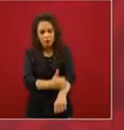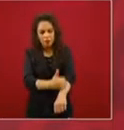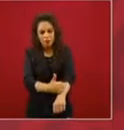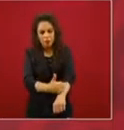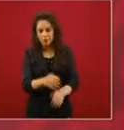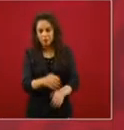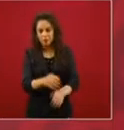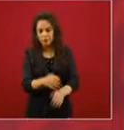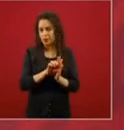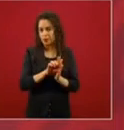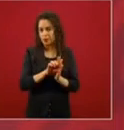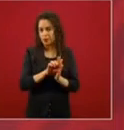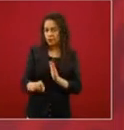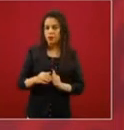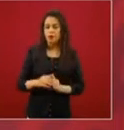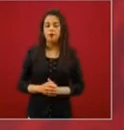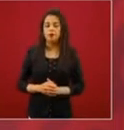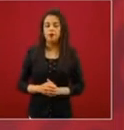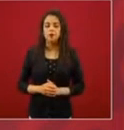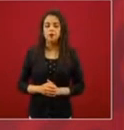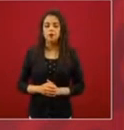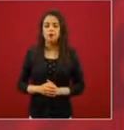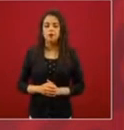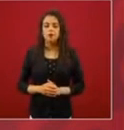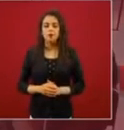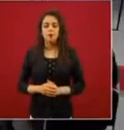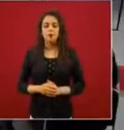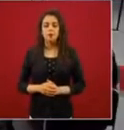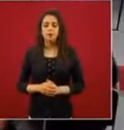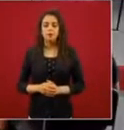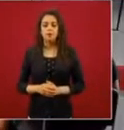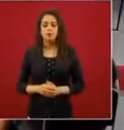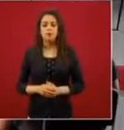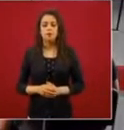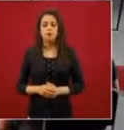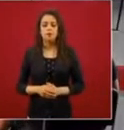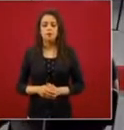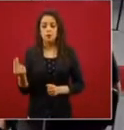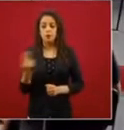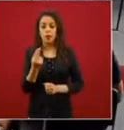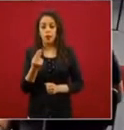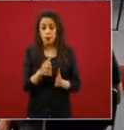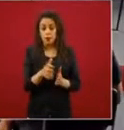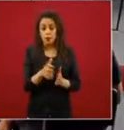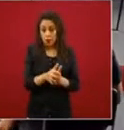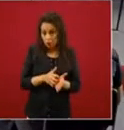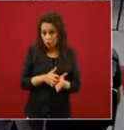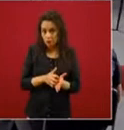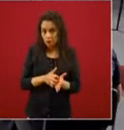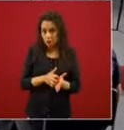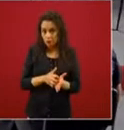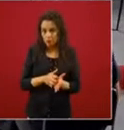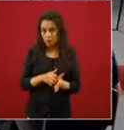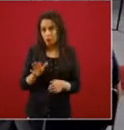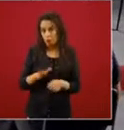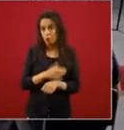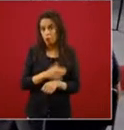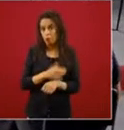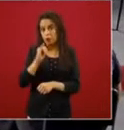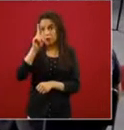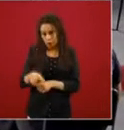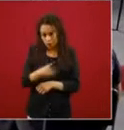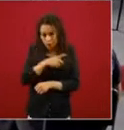cuando se tiene que ahorrar, y se debe de ahorrar,